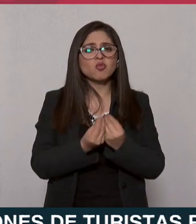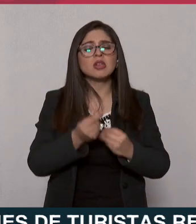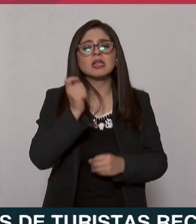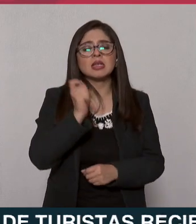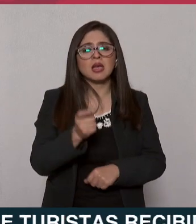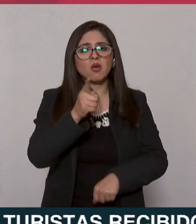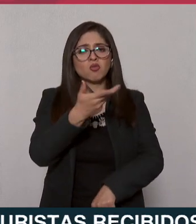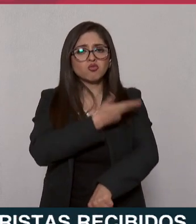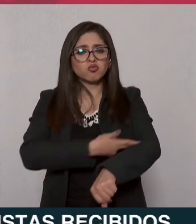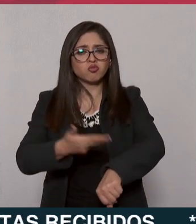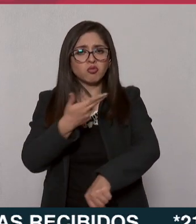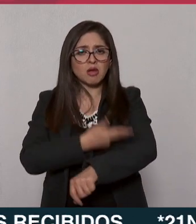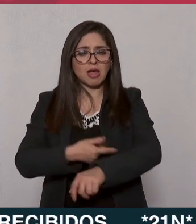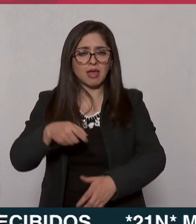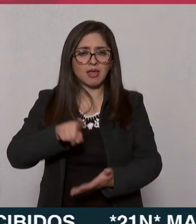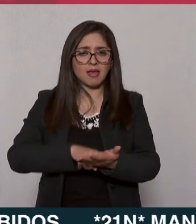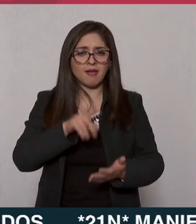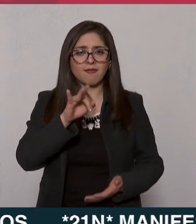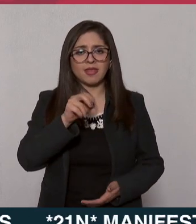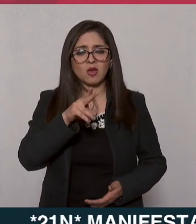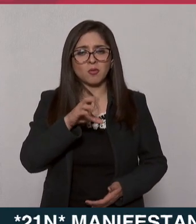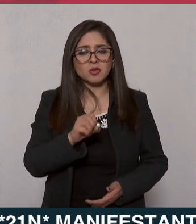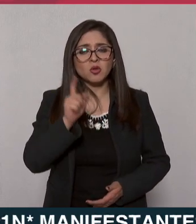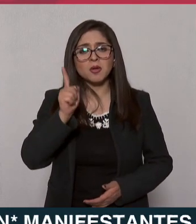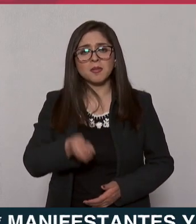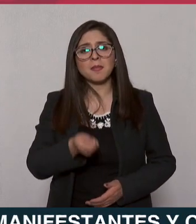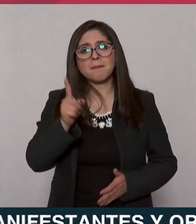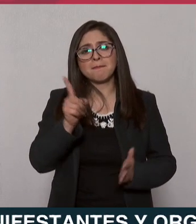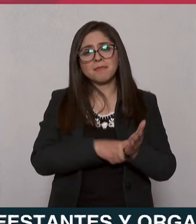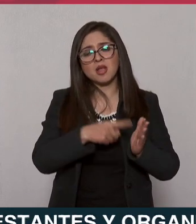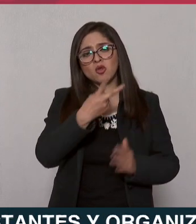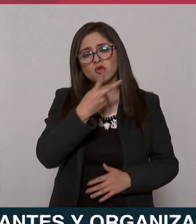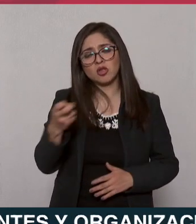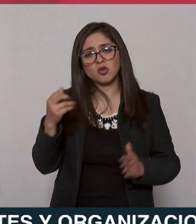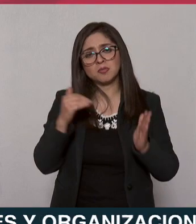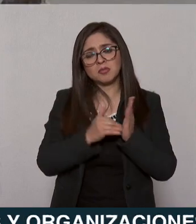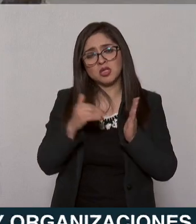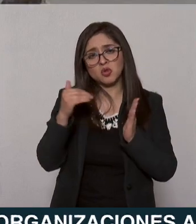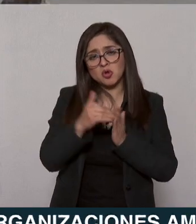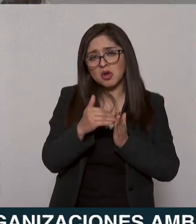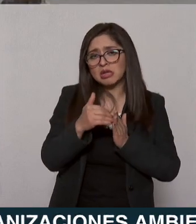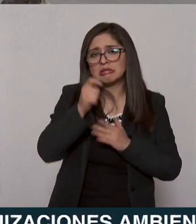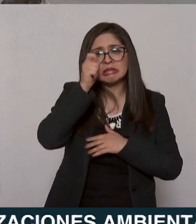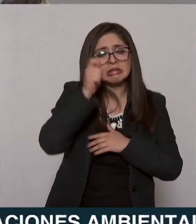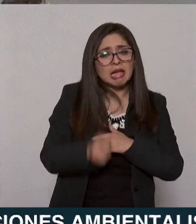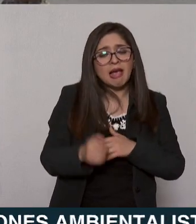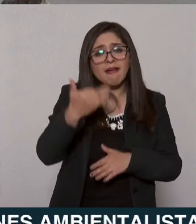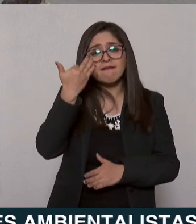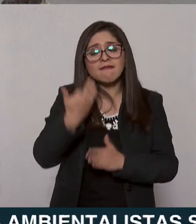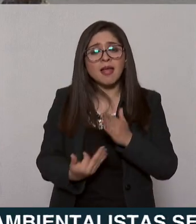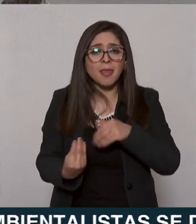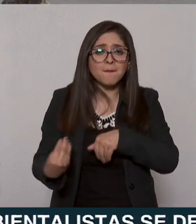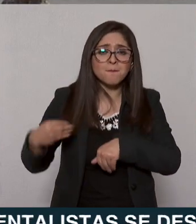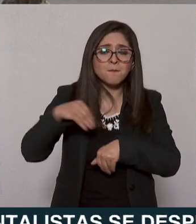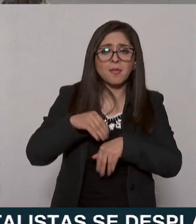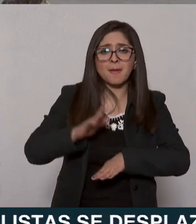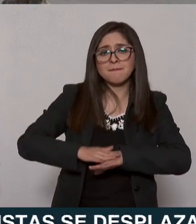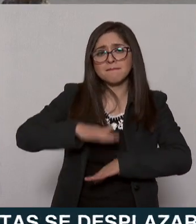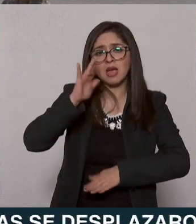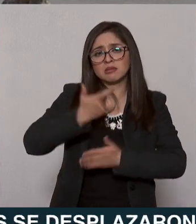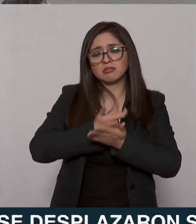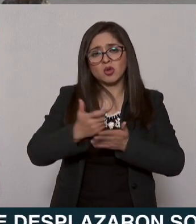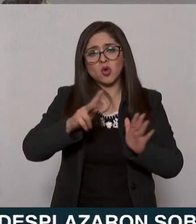través del propio fideicomiso alrededor de 1,200 millones de pesos. Es decir, faltó que se